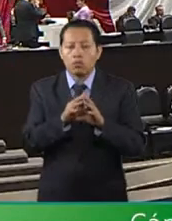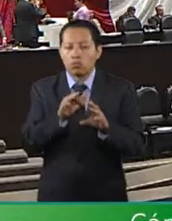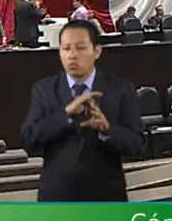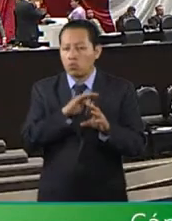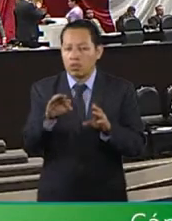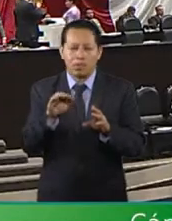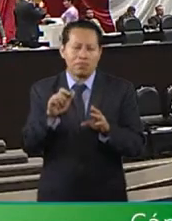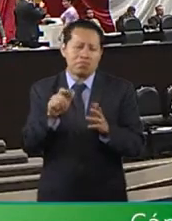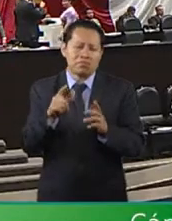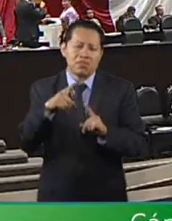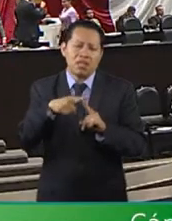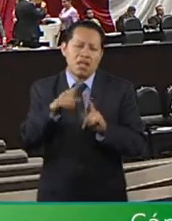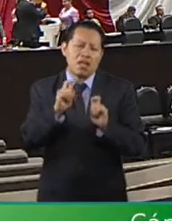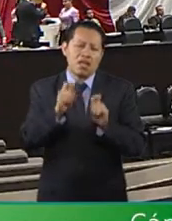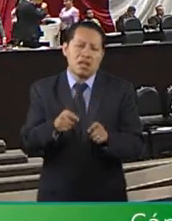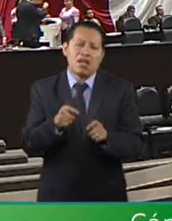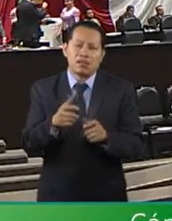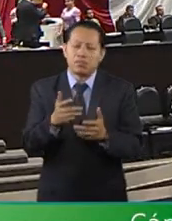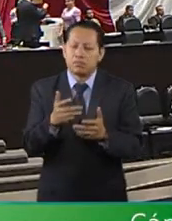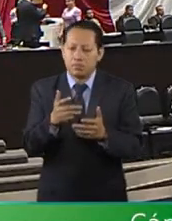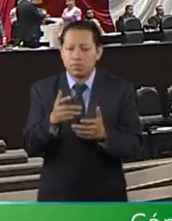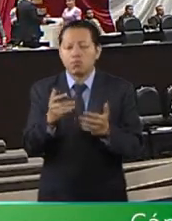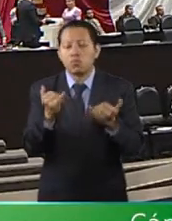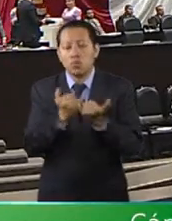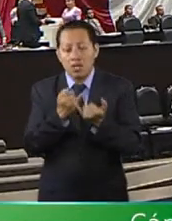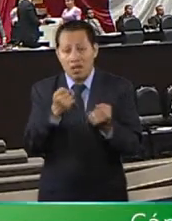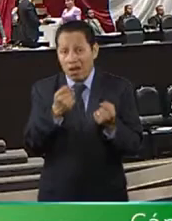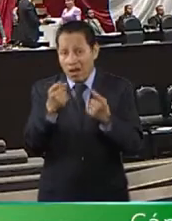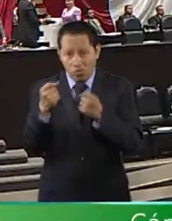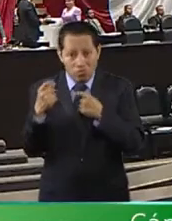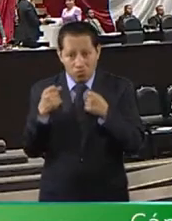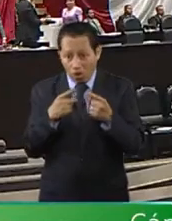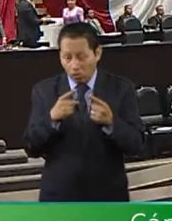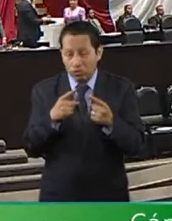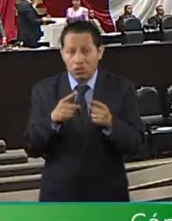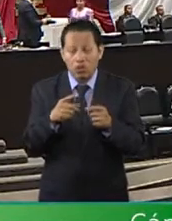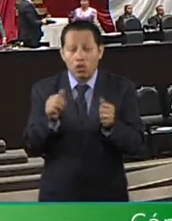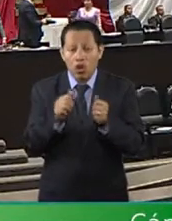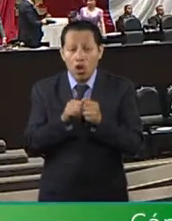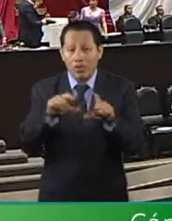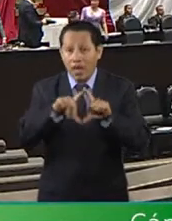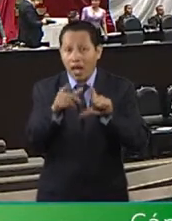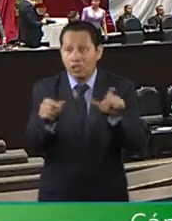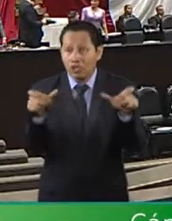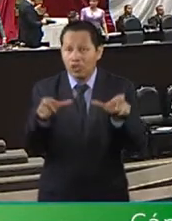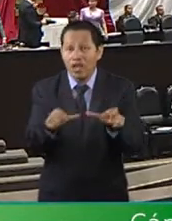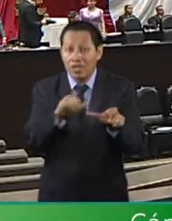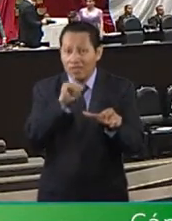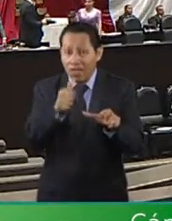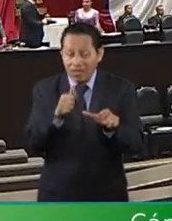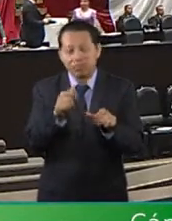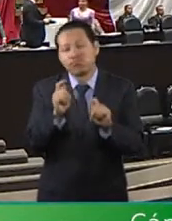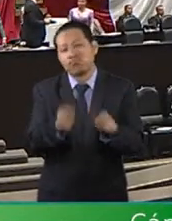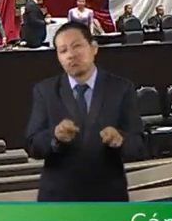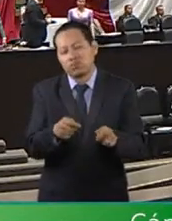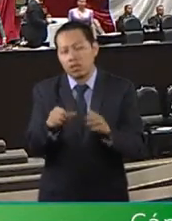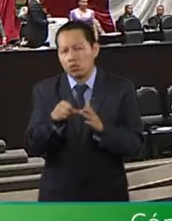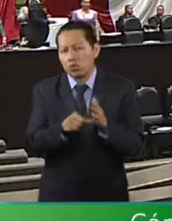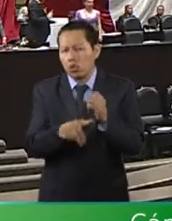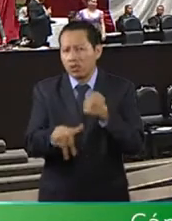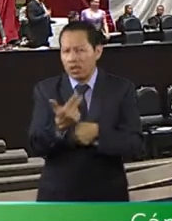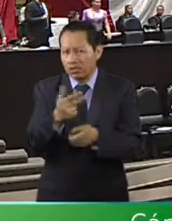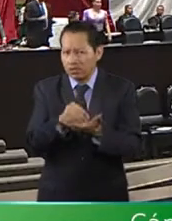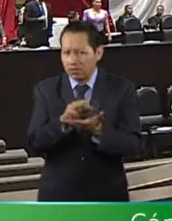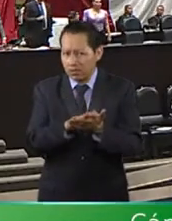tarea incluso aquellas que no estén relacionadas con la seguridad nacional el artículo 13 contempla que los